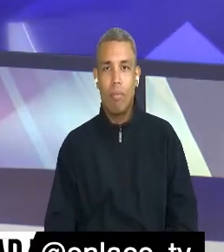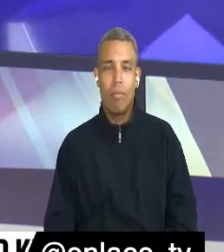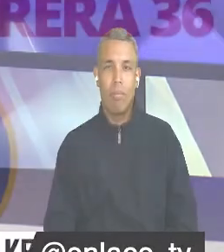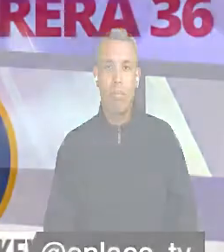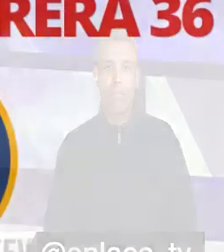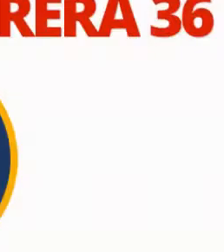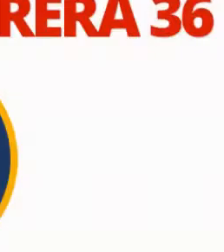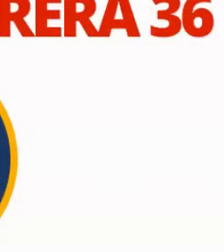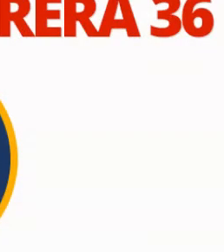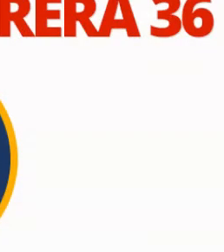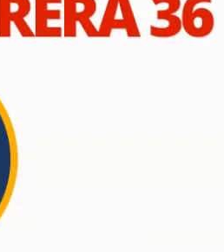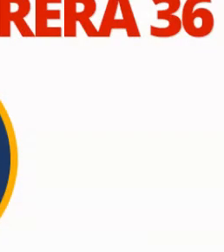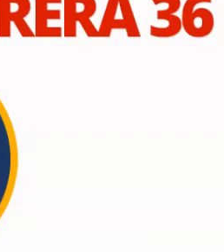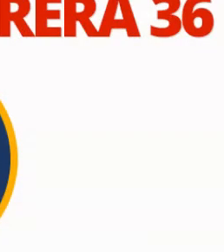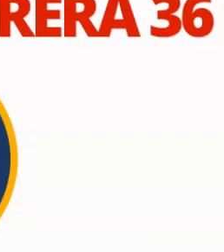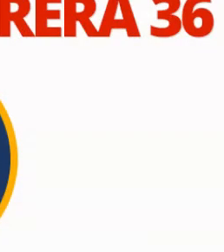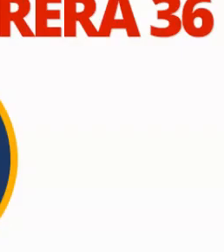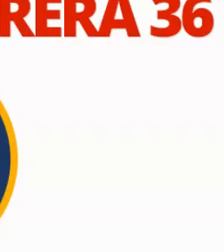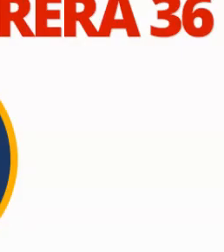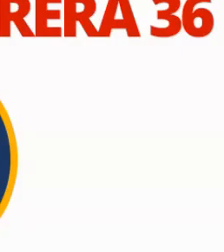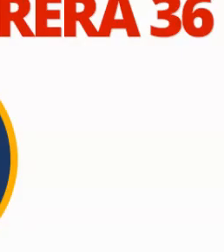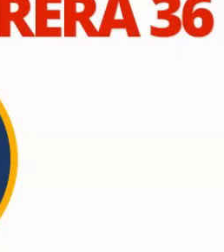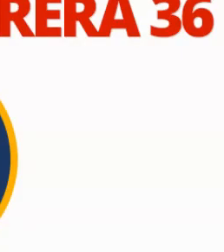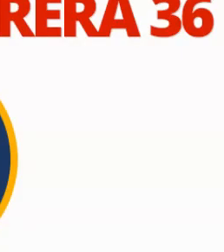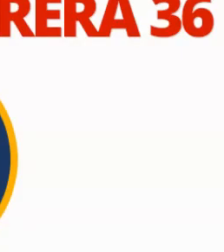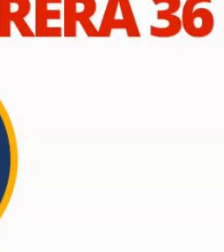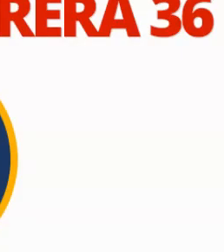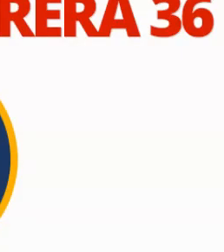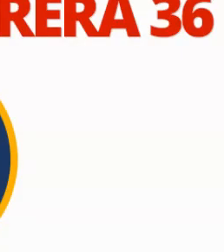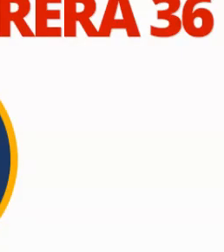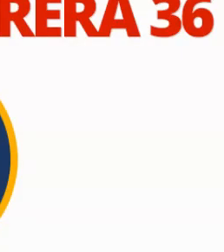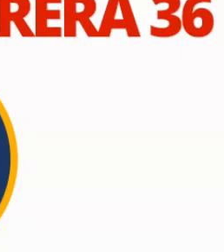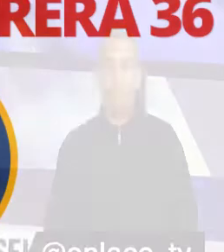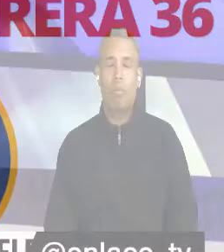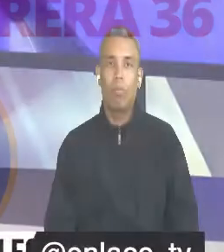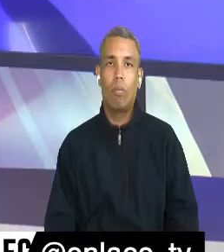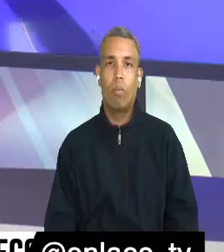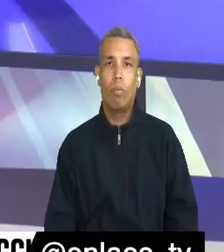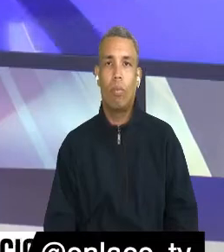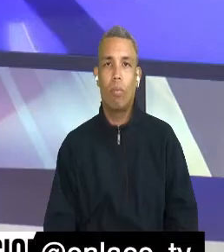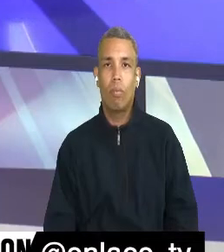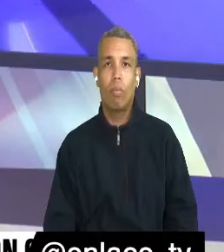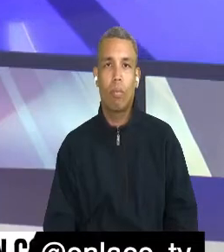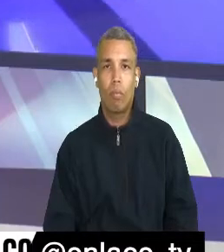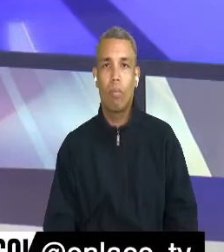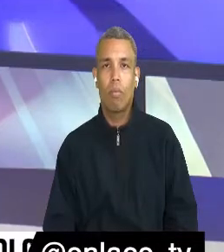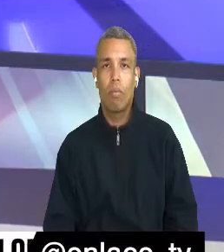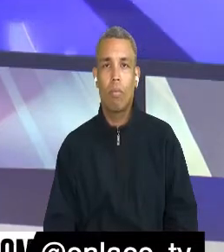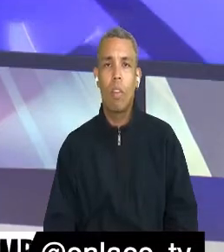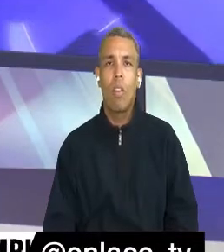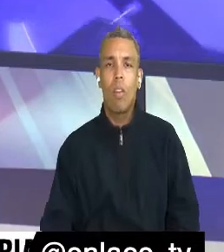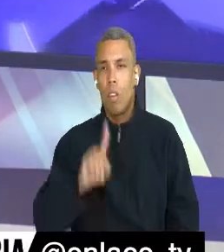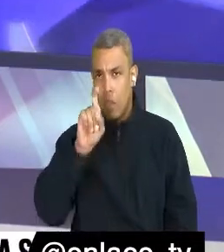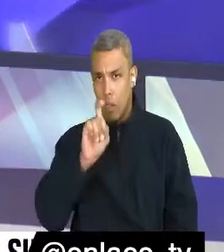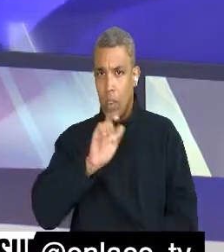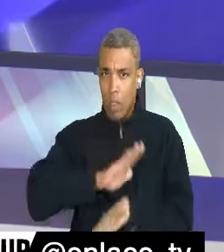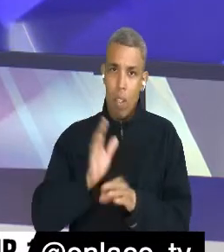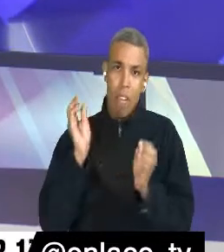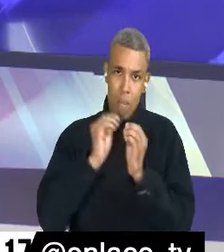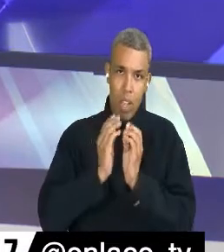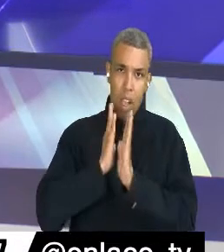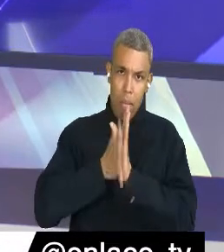Electrofer ilumina tu vida, ahora también en su nueva sede en la avenida 36. Nuestra cita 6 en punto de la tarde para